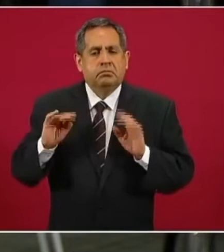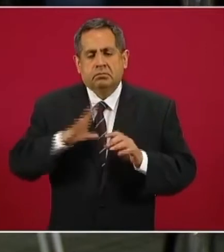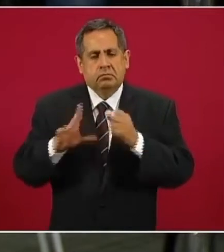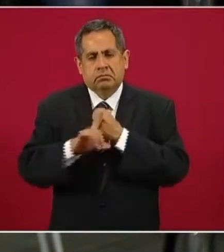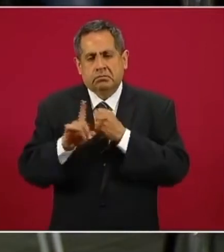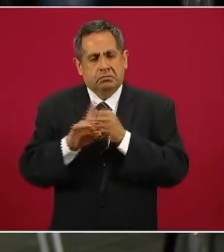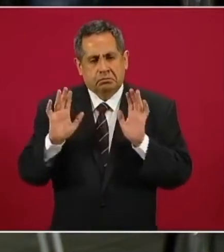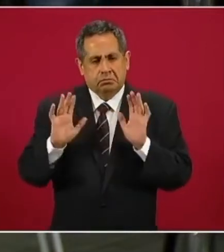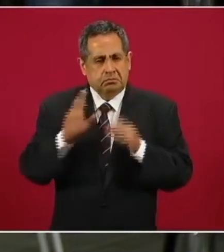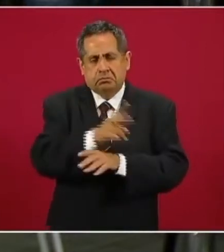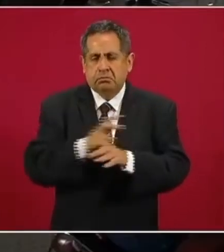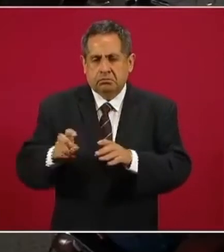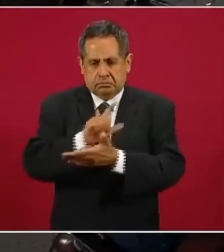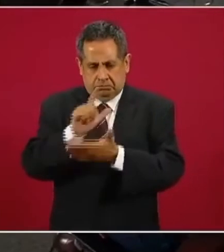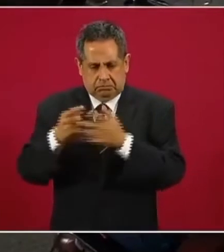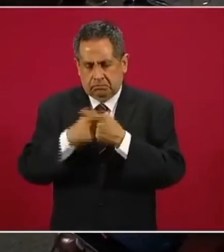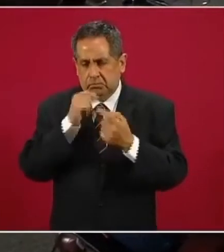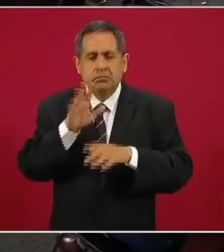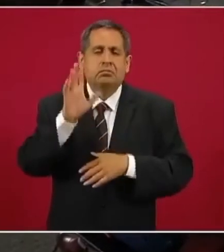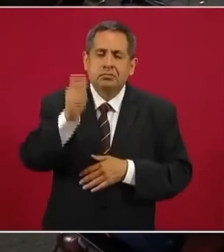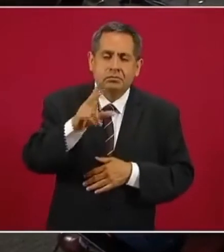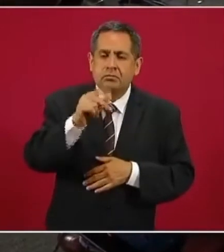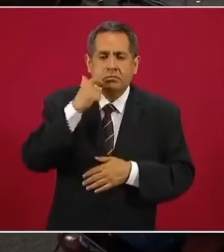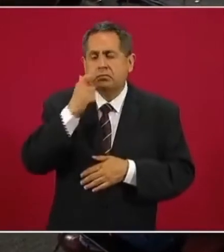ningún impedimento legal. Lo que no quiero